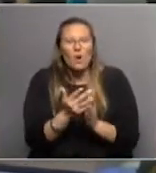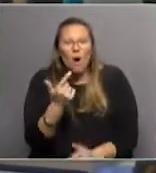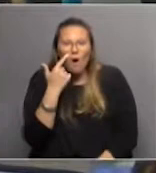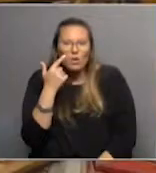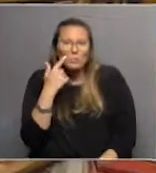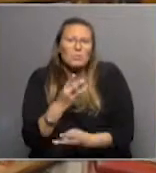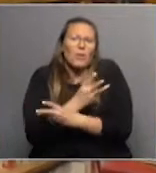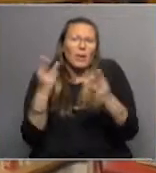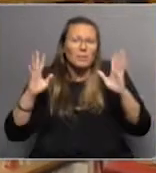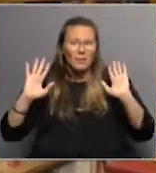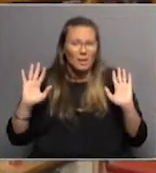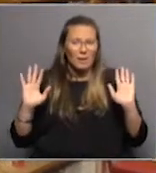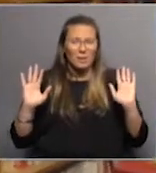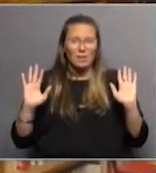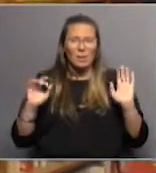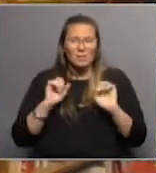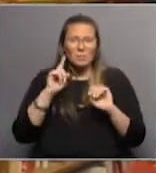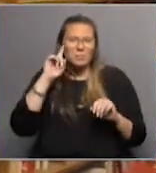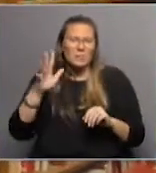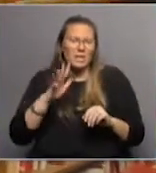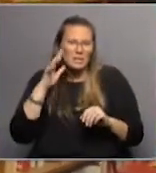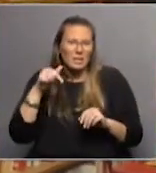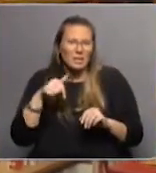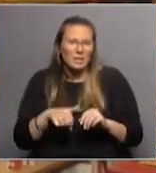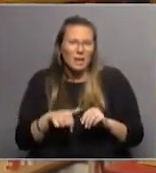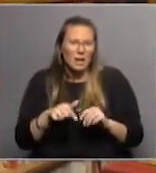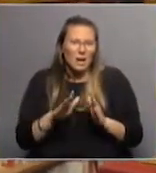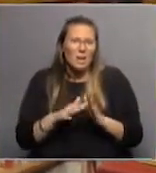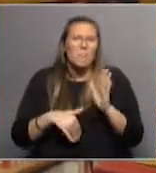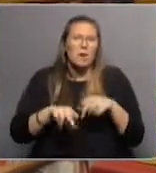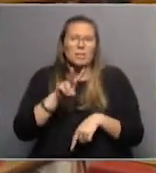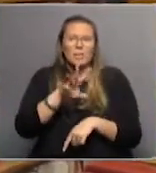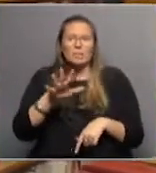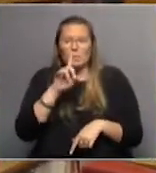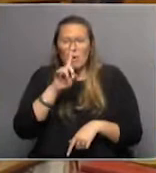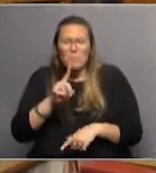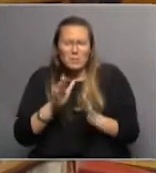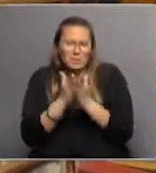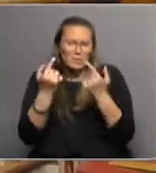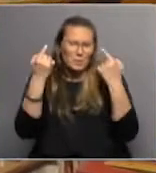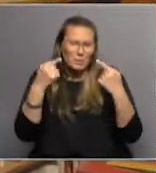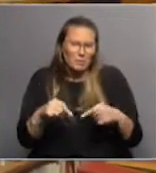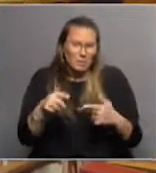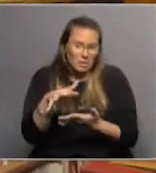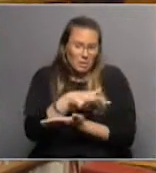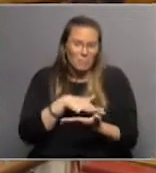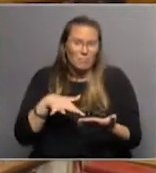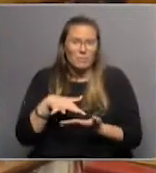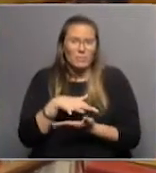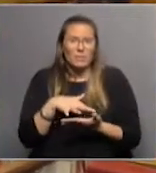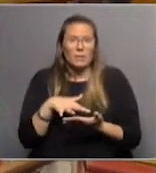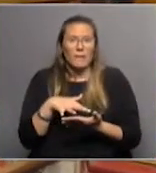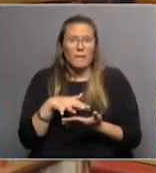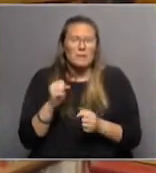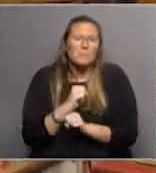conocimiento general, porque se puede imaginar que acá nosotros en la librería tenemos más de 25.000 libros en esta parte, y